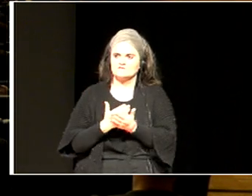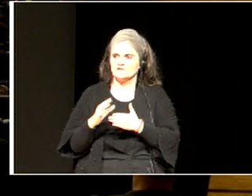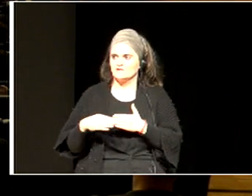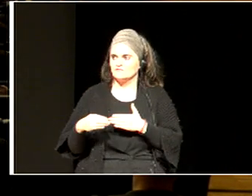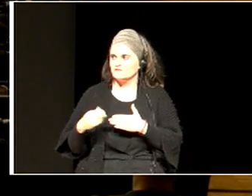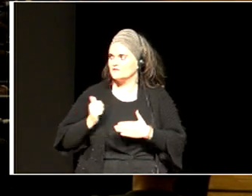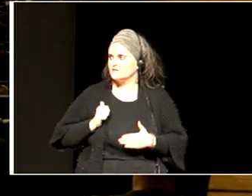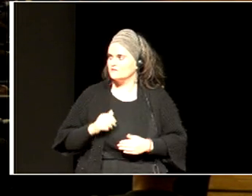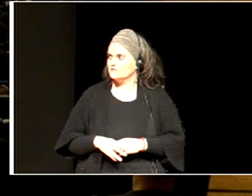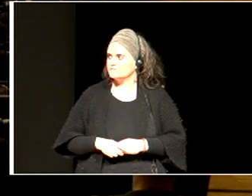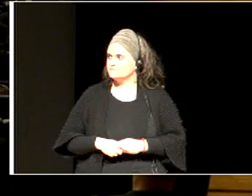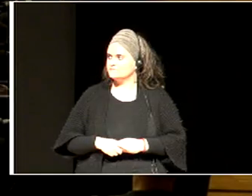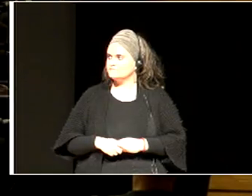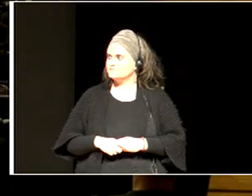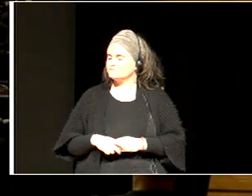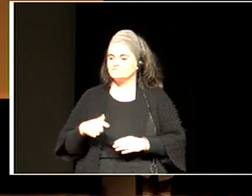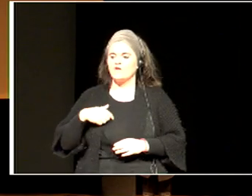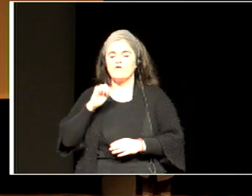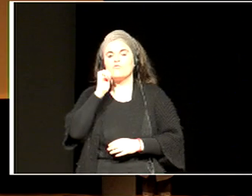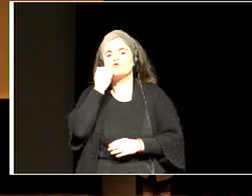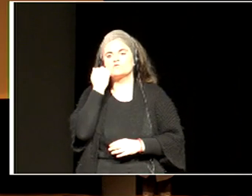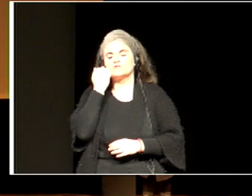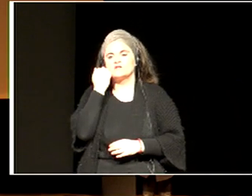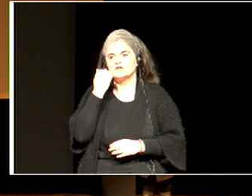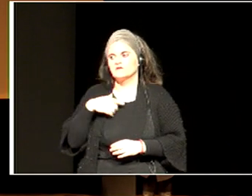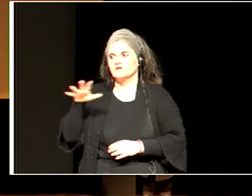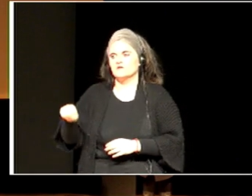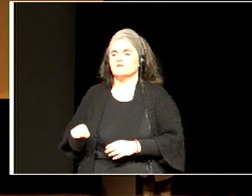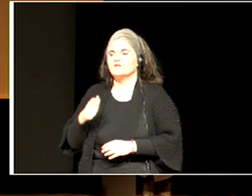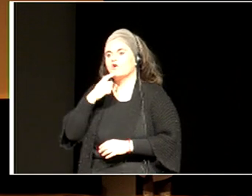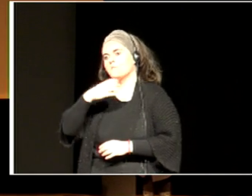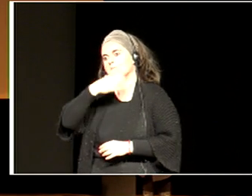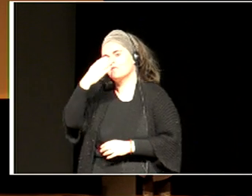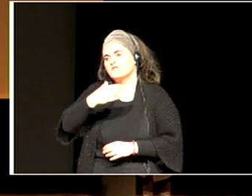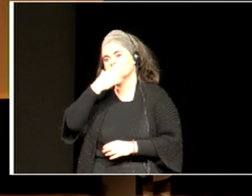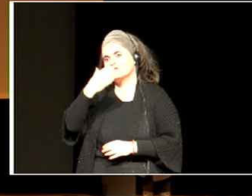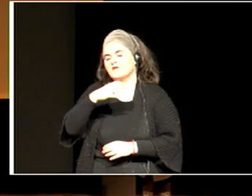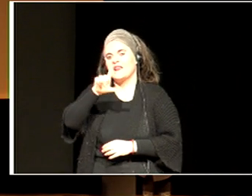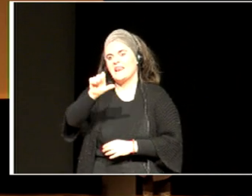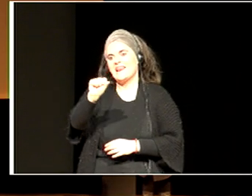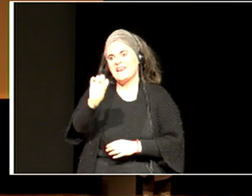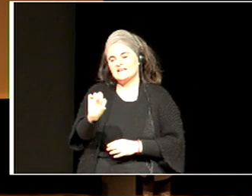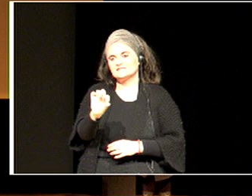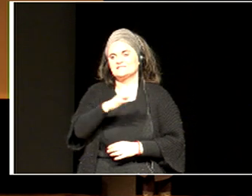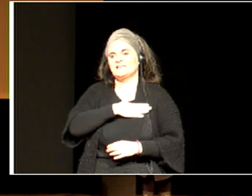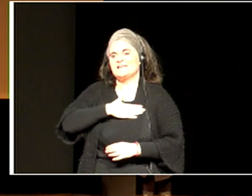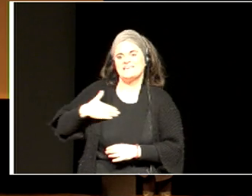yo siempre voy a amar y la frutera y digo mar y quiero manzanas las quiero complemento directo